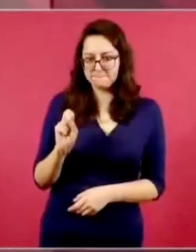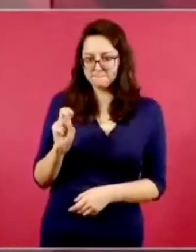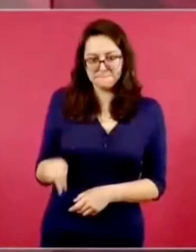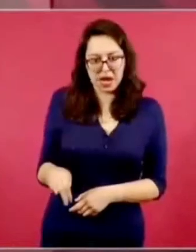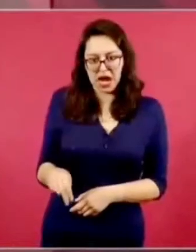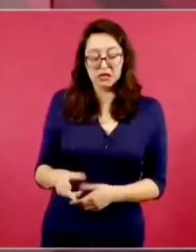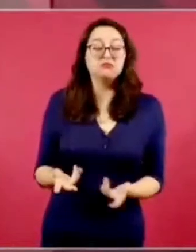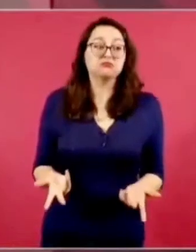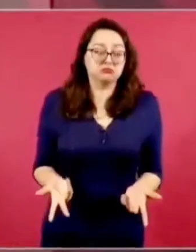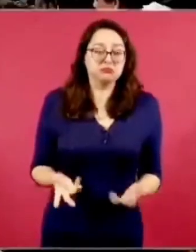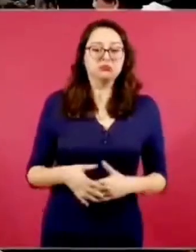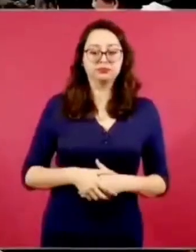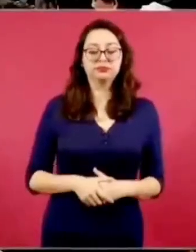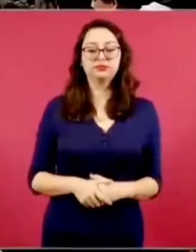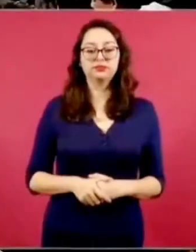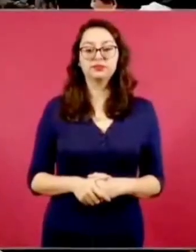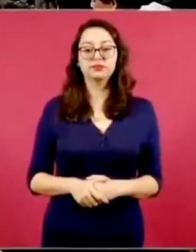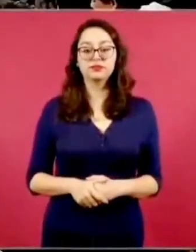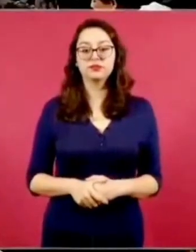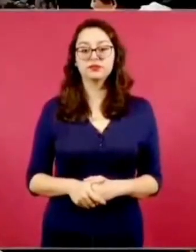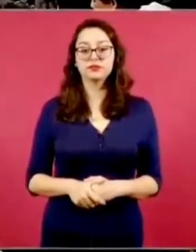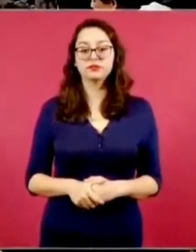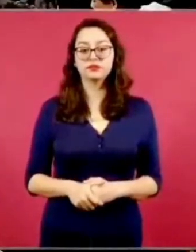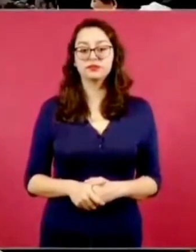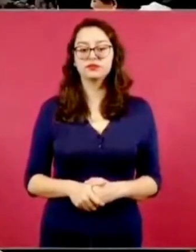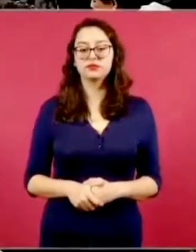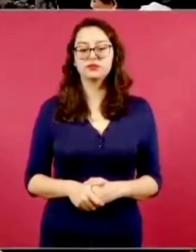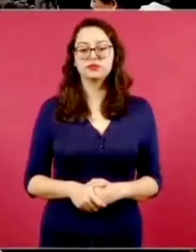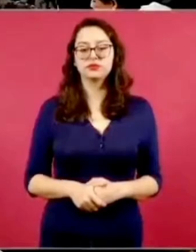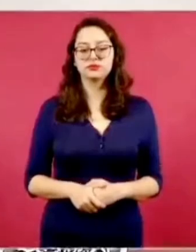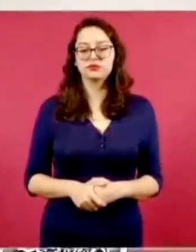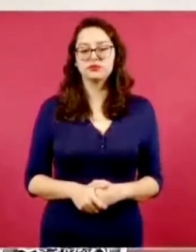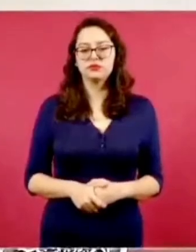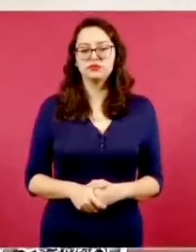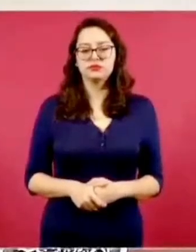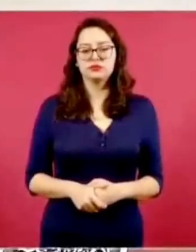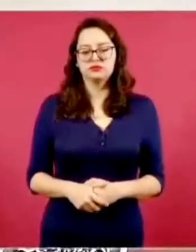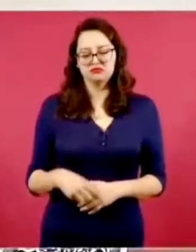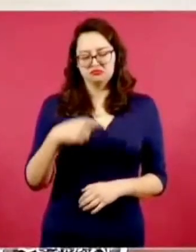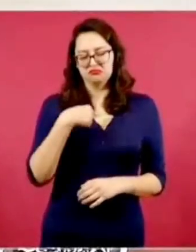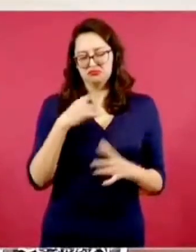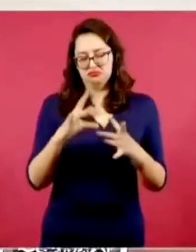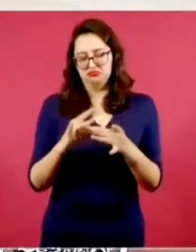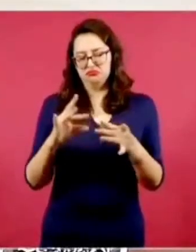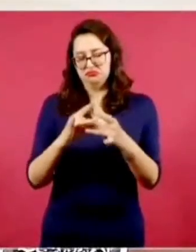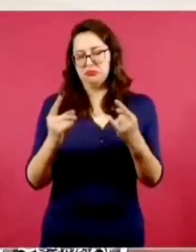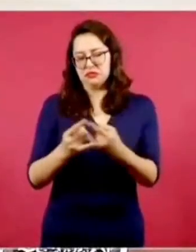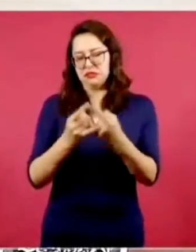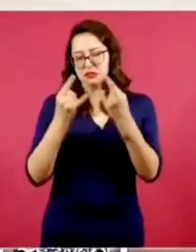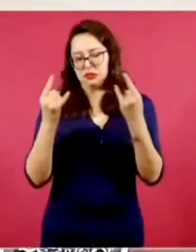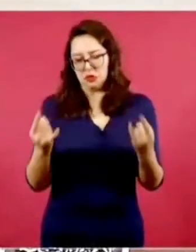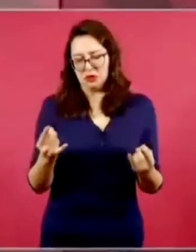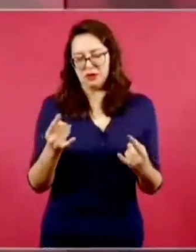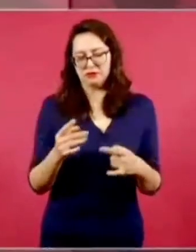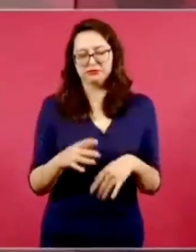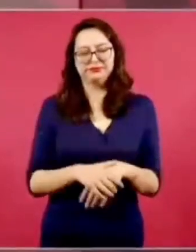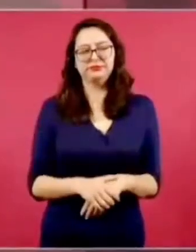Una vez les voy a contar una cosa que ayuda, porque estas